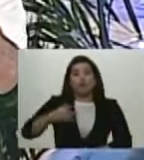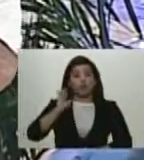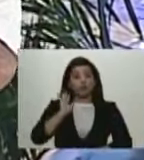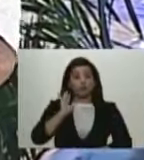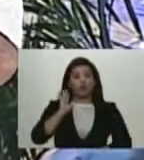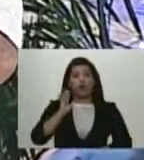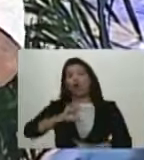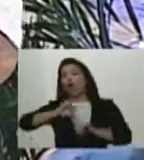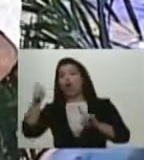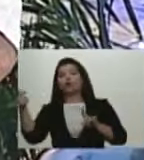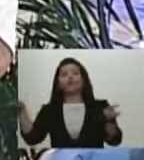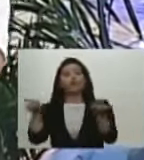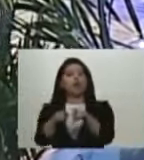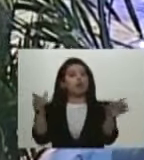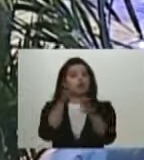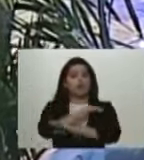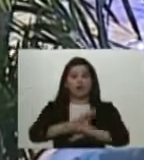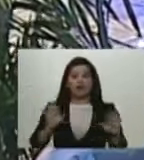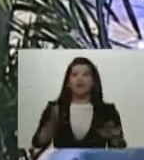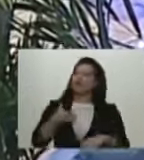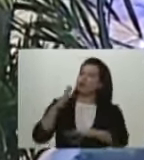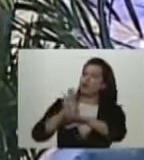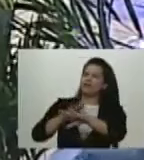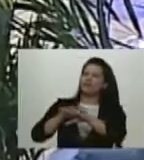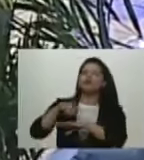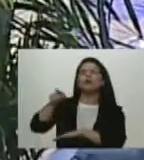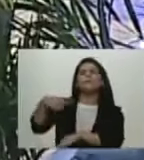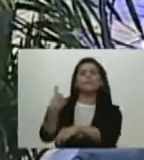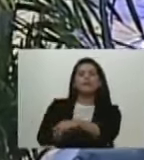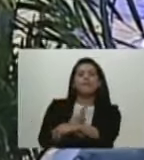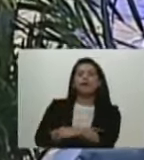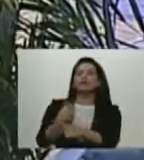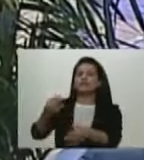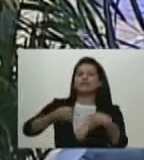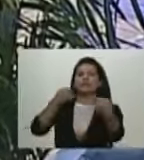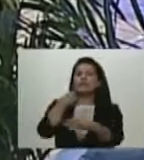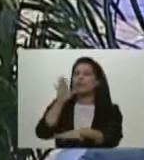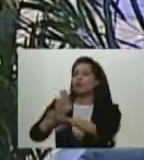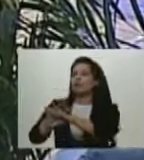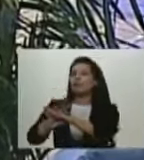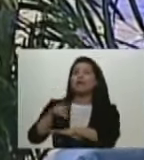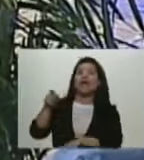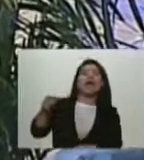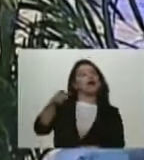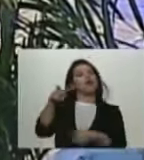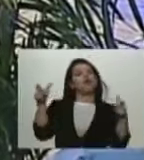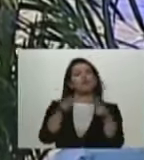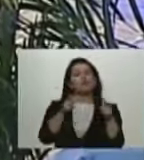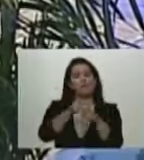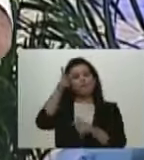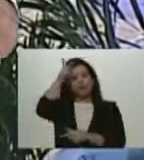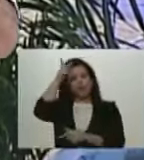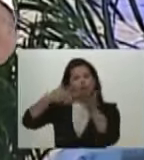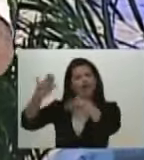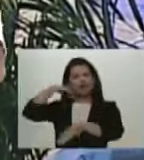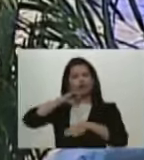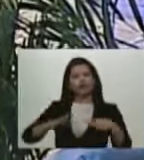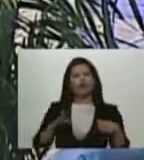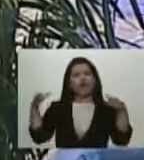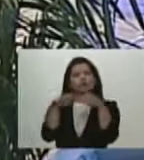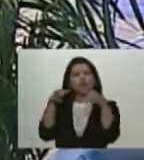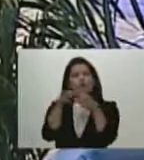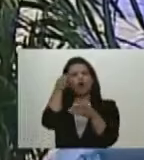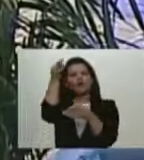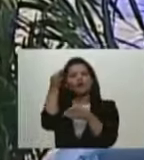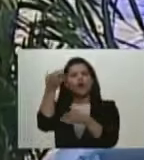los hermanos que tiene mucho valor la espada que el Ayuntamiento del Perú le entregó al libertador, pero